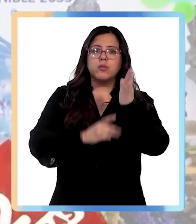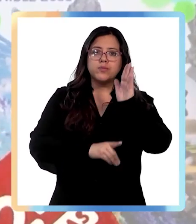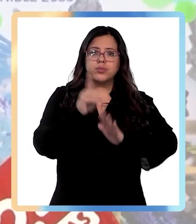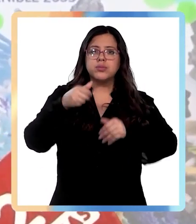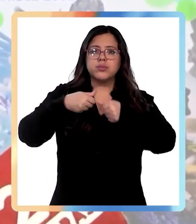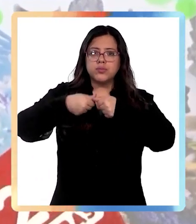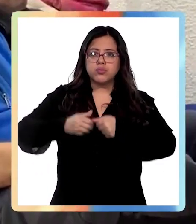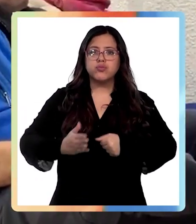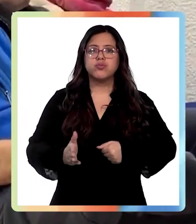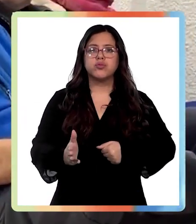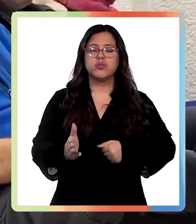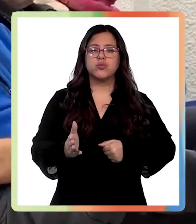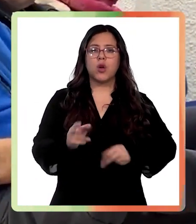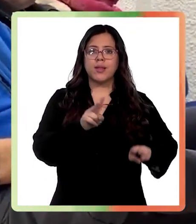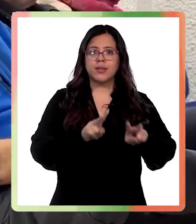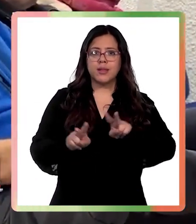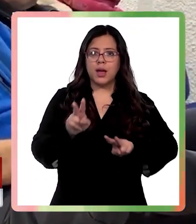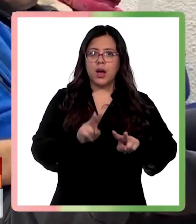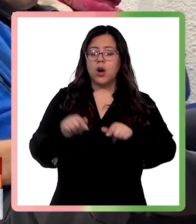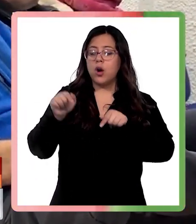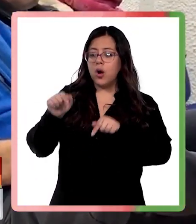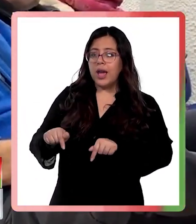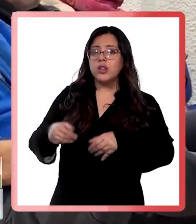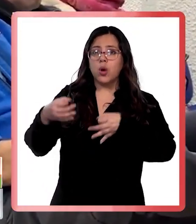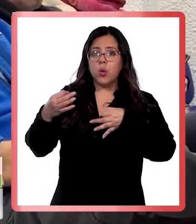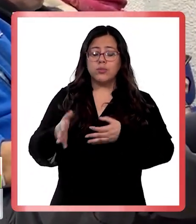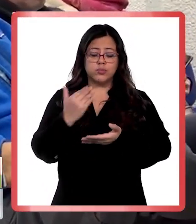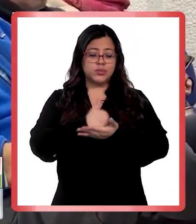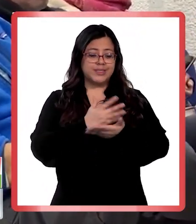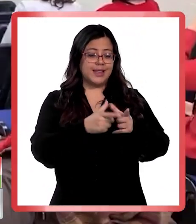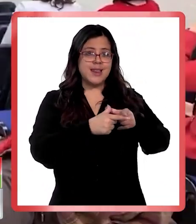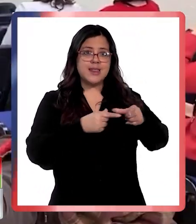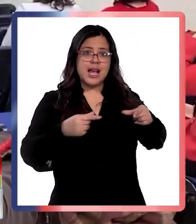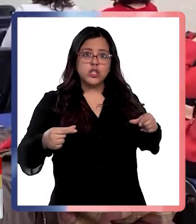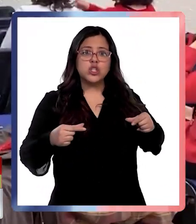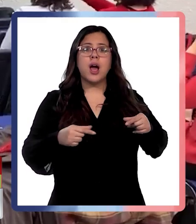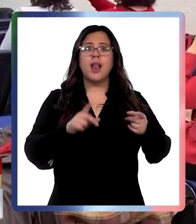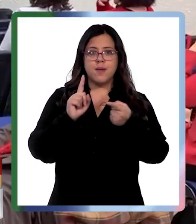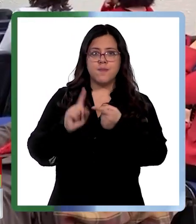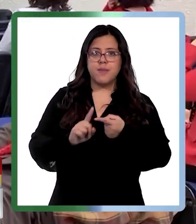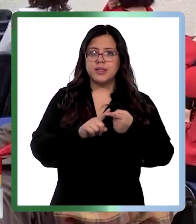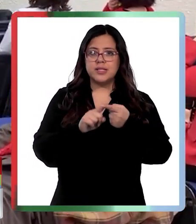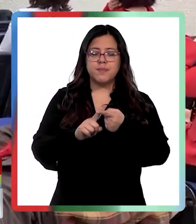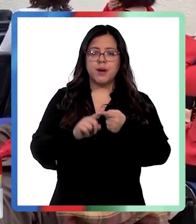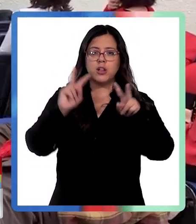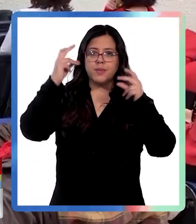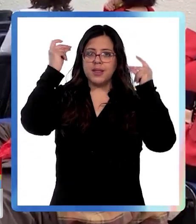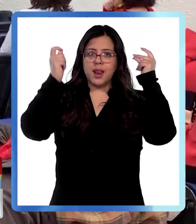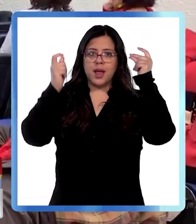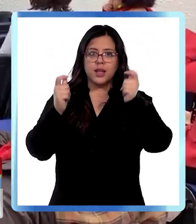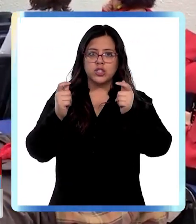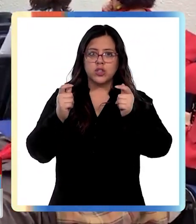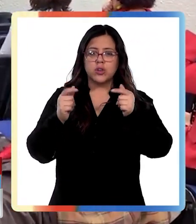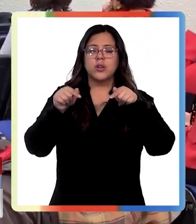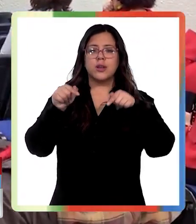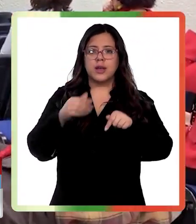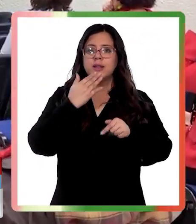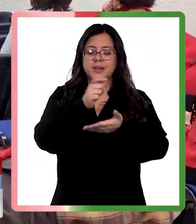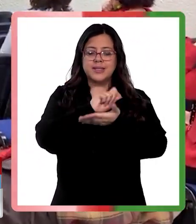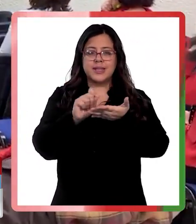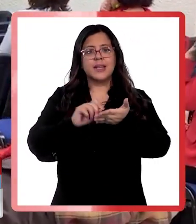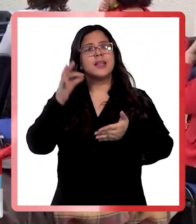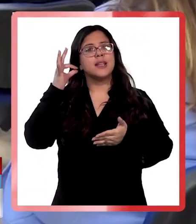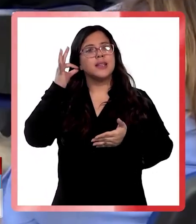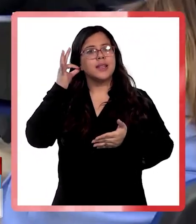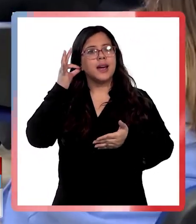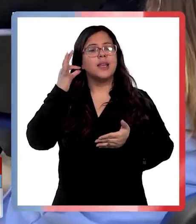turismo sustentable. Este proceso, que culminó en la Estrategia Nacional, fue de carácter participativo en su creación. De igual modo, la